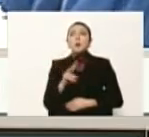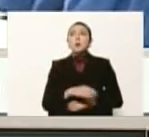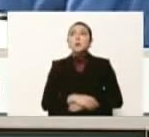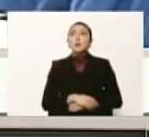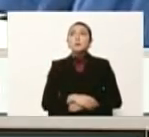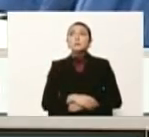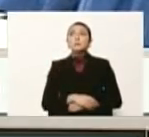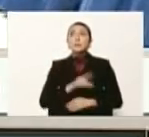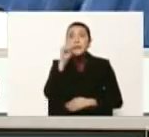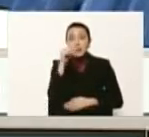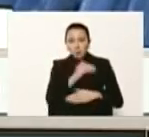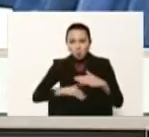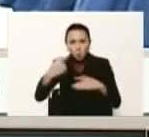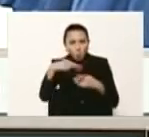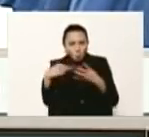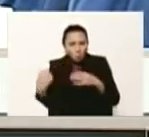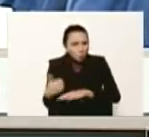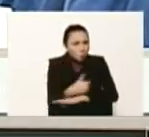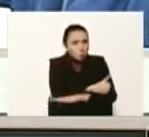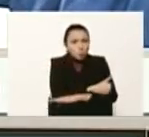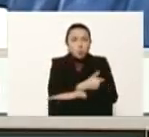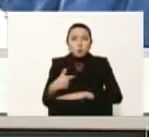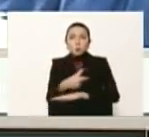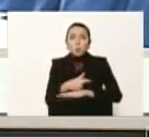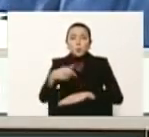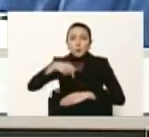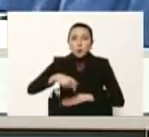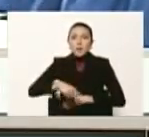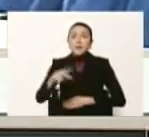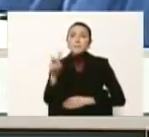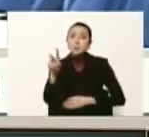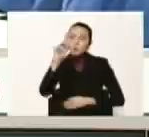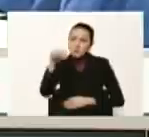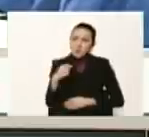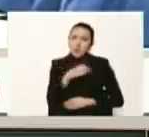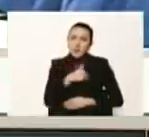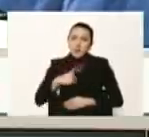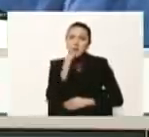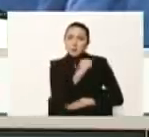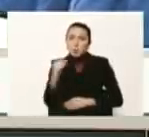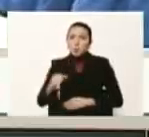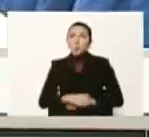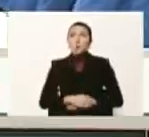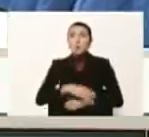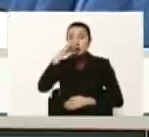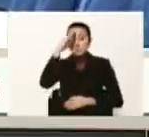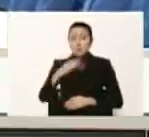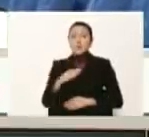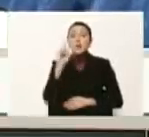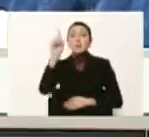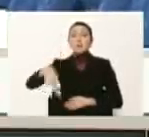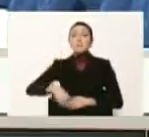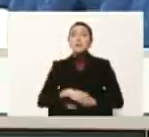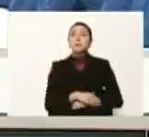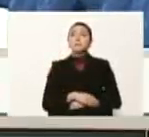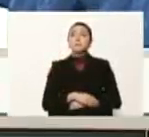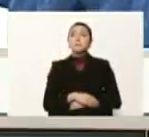más altas autoridades del Estado venezolano y del poder militar venezolano.